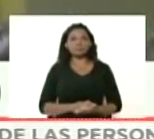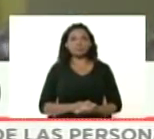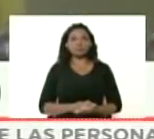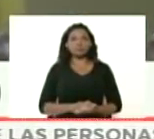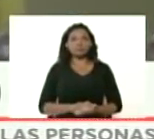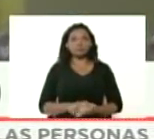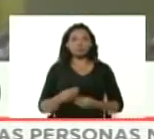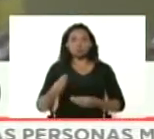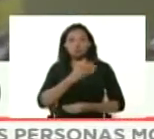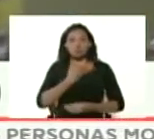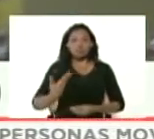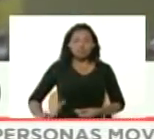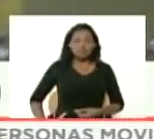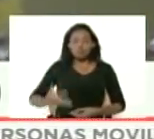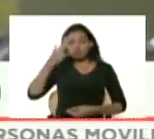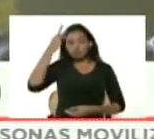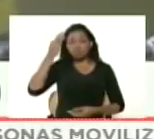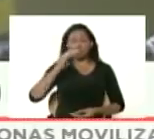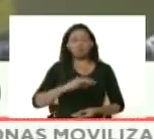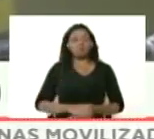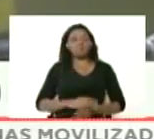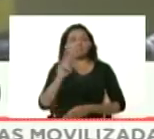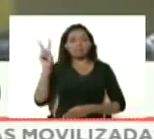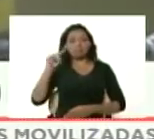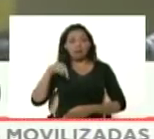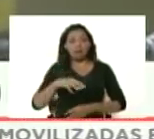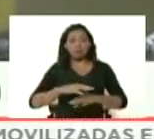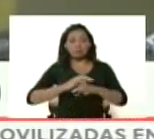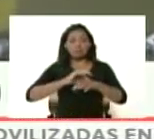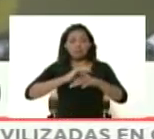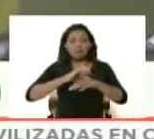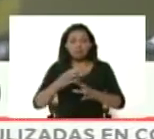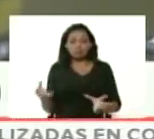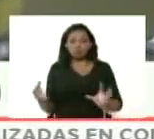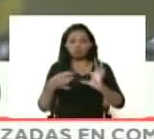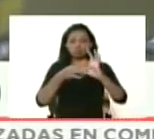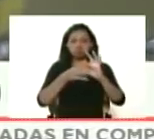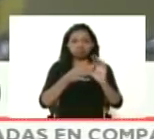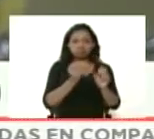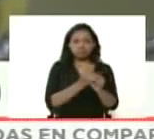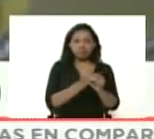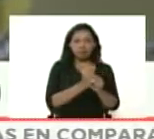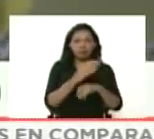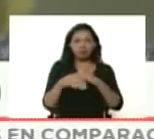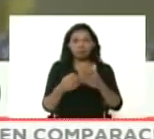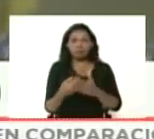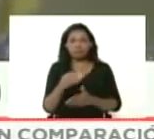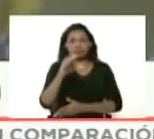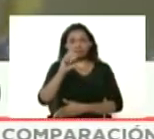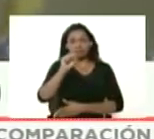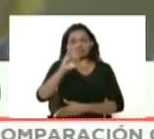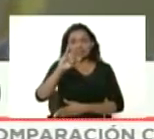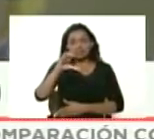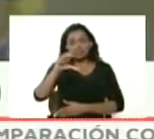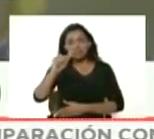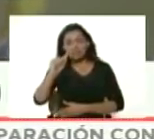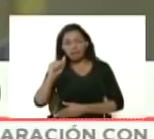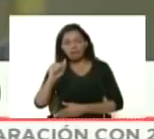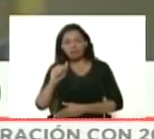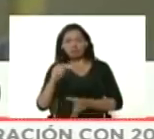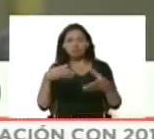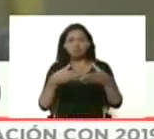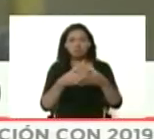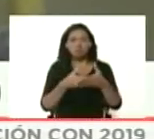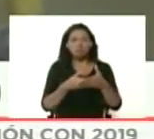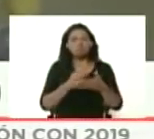Como presidente del Consejo Venezolano de la Carne, hemos estado trabajando articuladamente desde el SICA, que es el Comité de Integración del